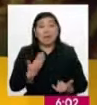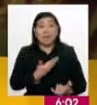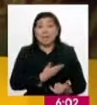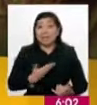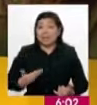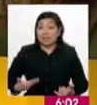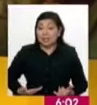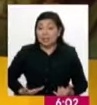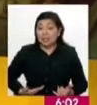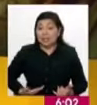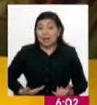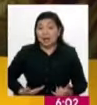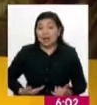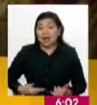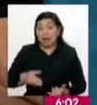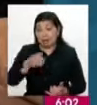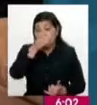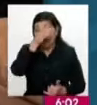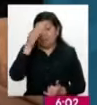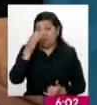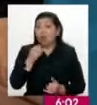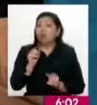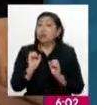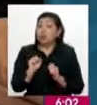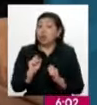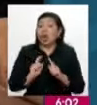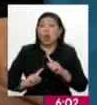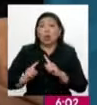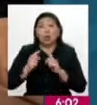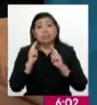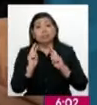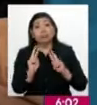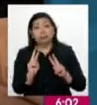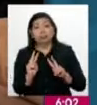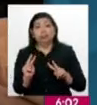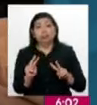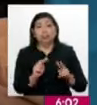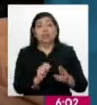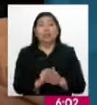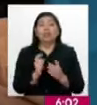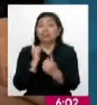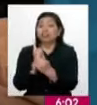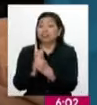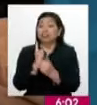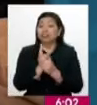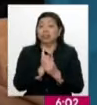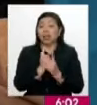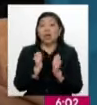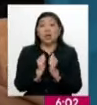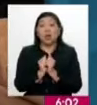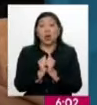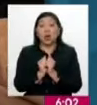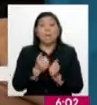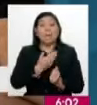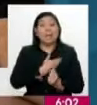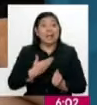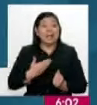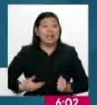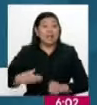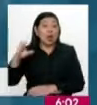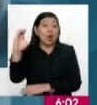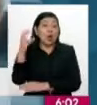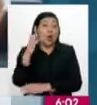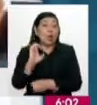Presidente de la República, Pedro Castillo, compartió algunas imágenes del encuentro que sostuvo con sus homólogos de